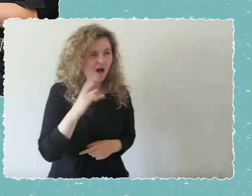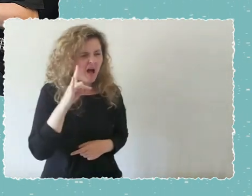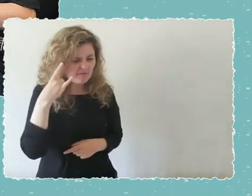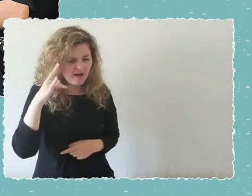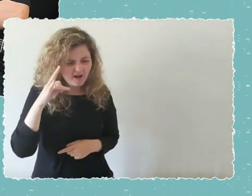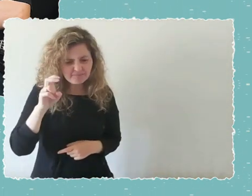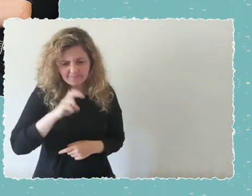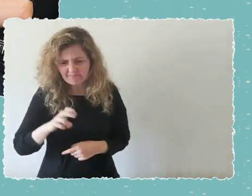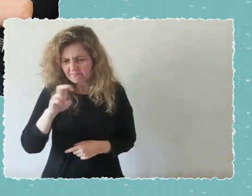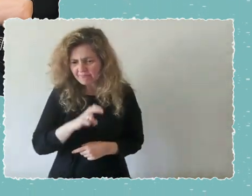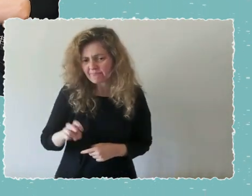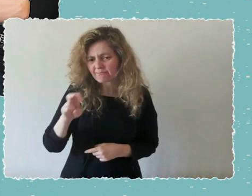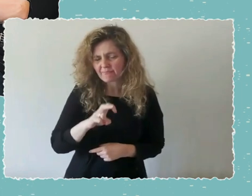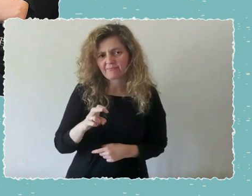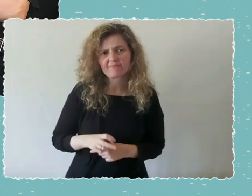vaca.